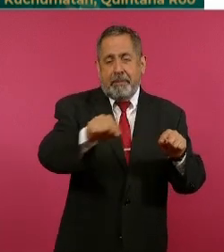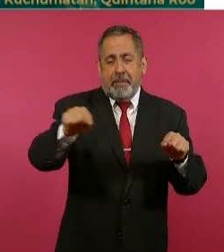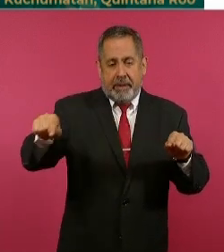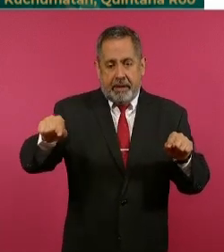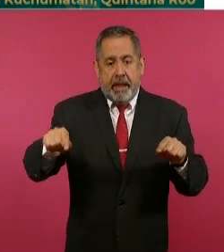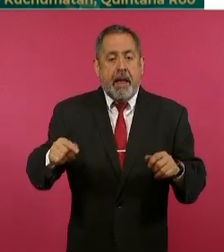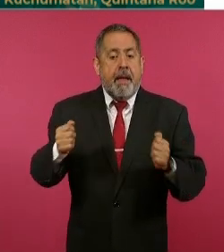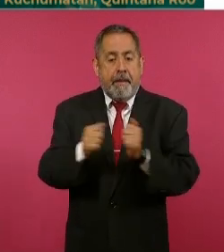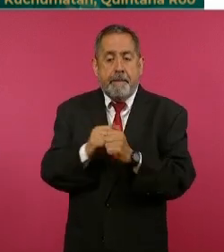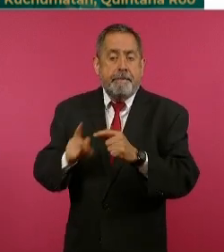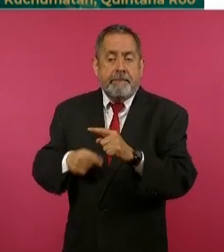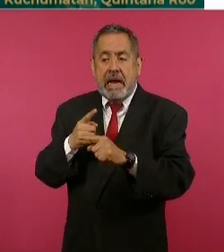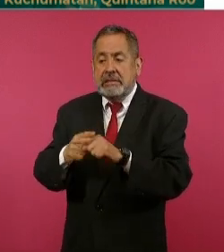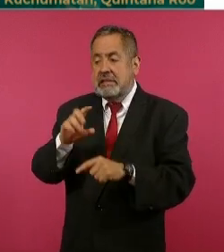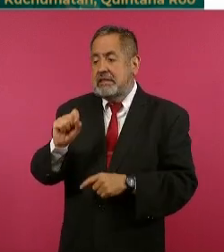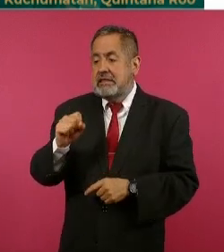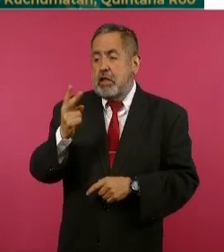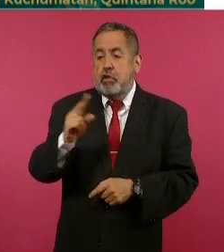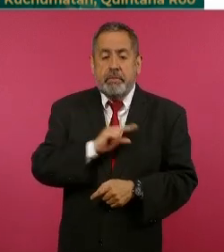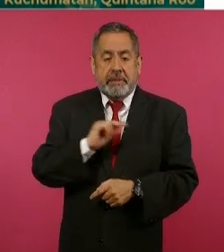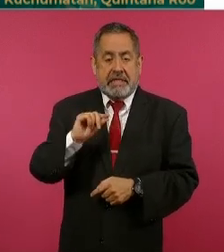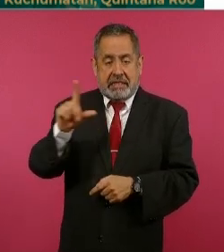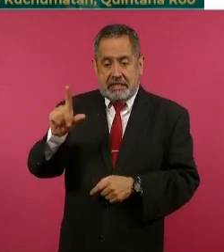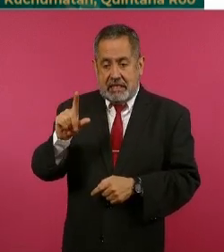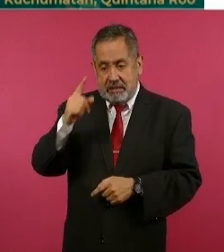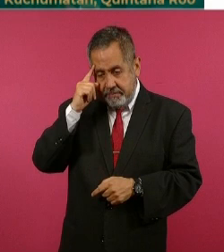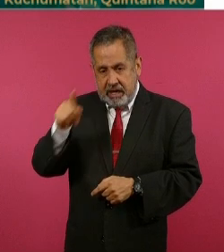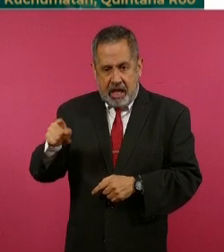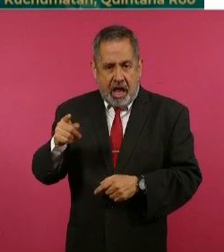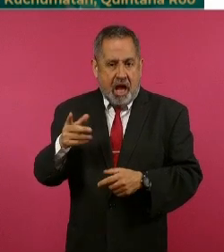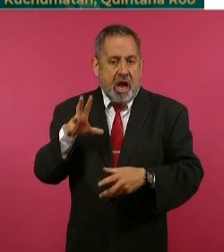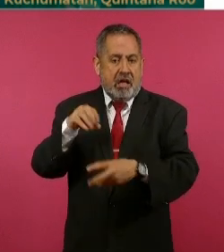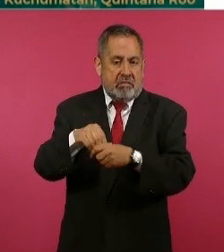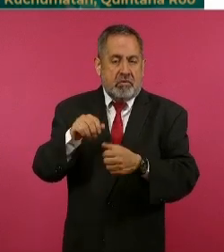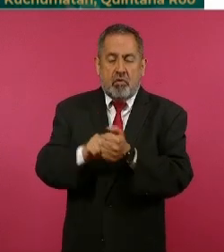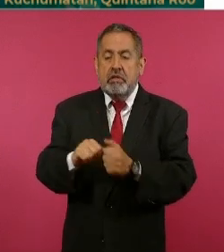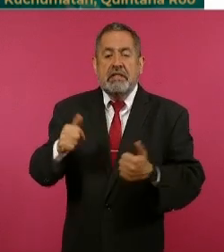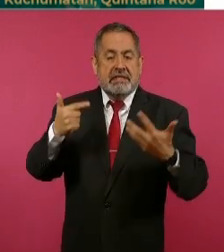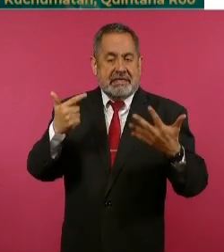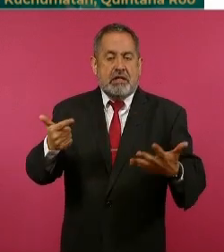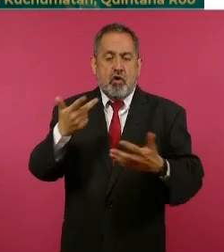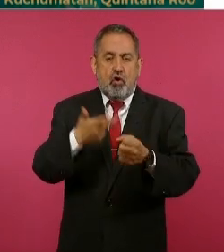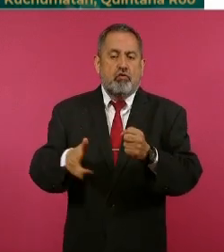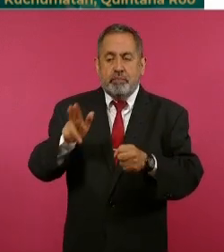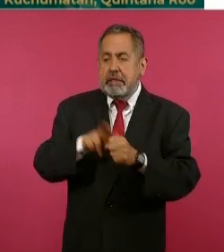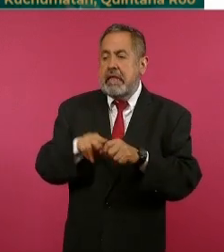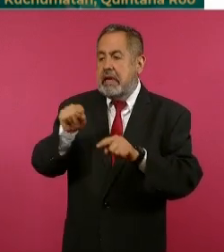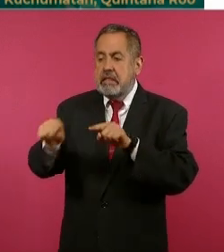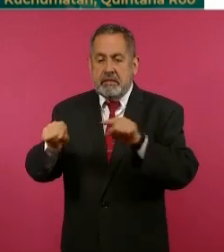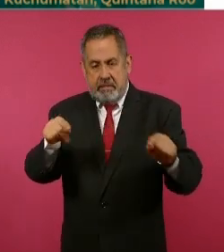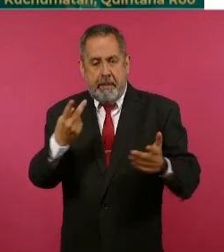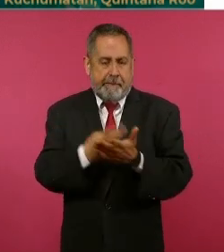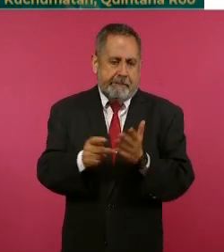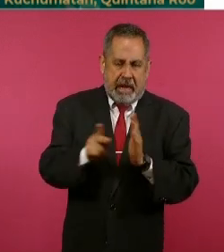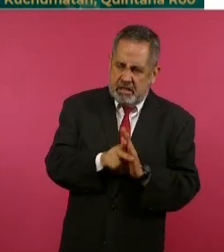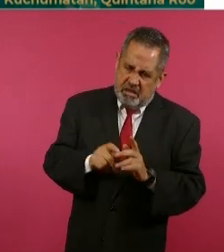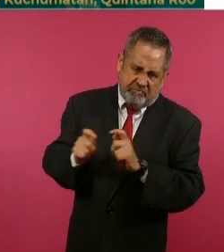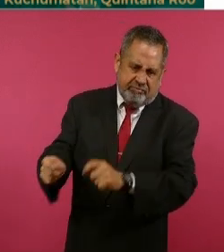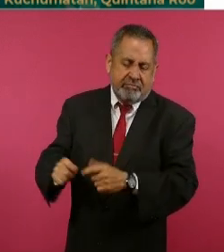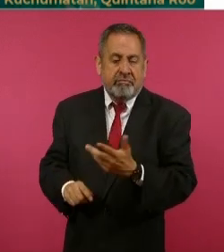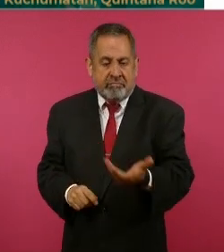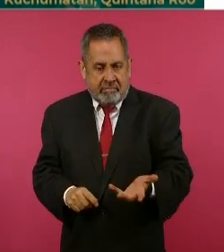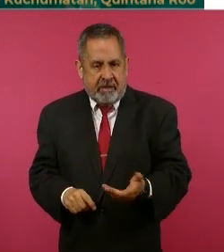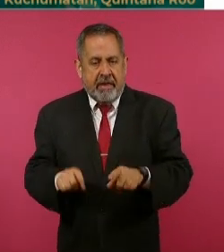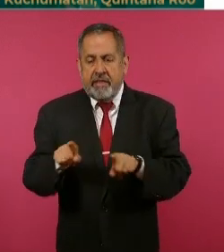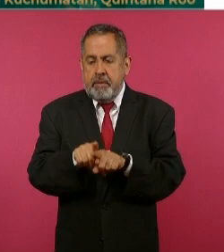de 62 especialistas que llegarán a cubrir estas vacantes en siete hospitales. Además, ya se